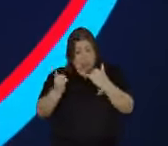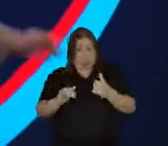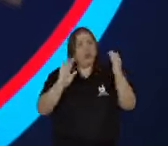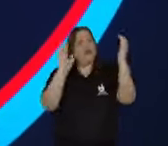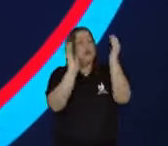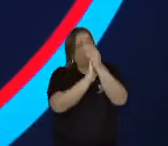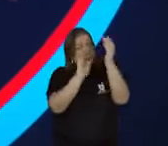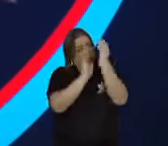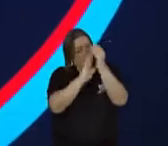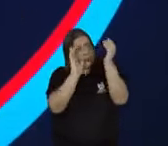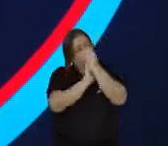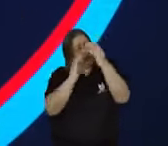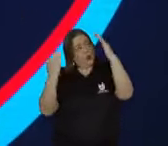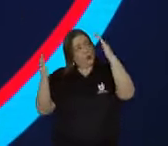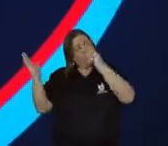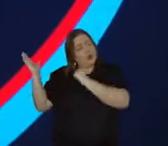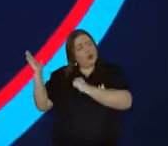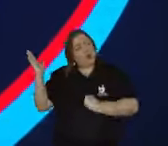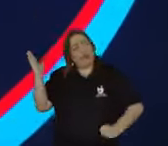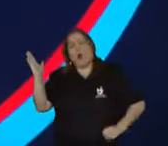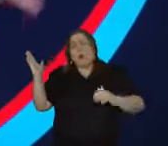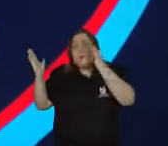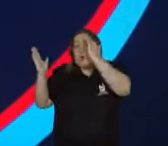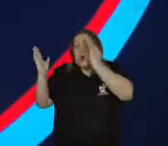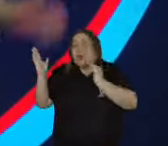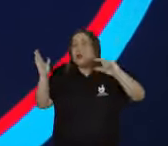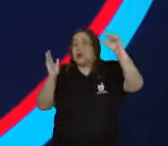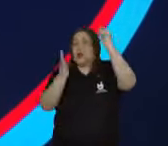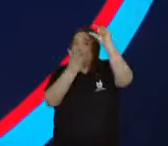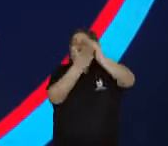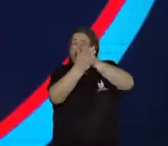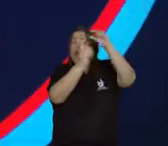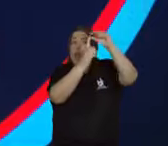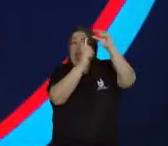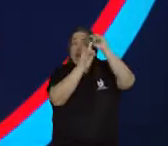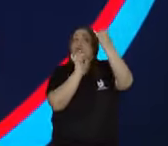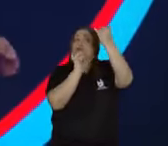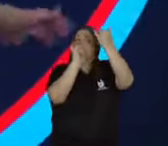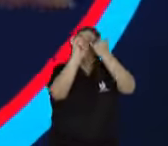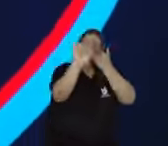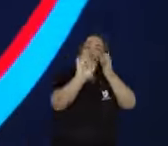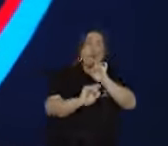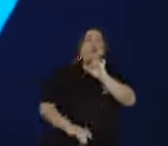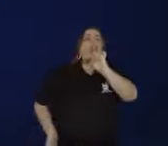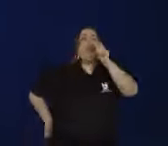Señor por su palabra. ¿Por quién es Él? El eterno, el verdadero.